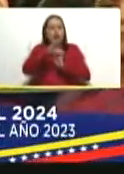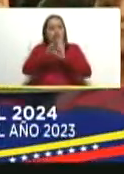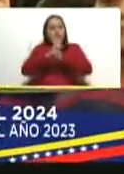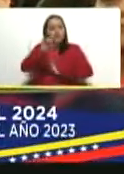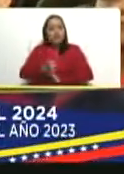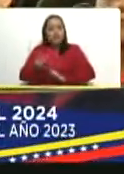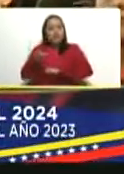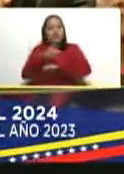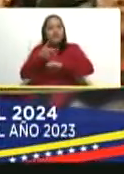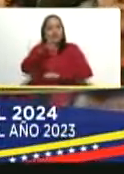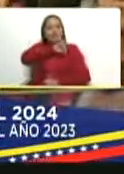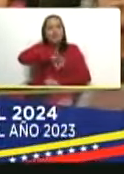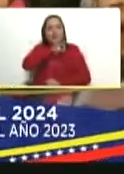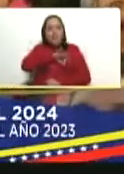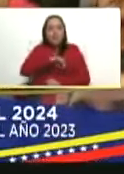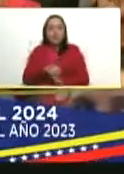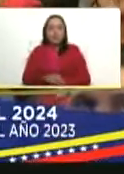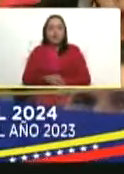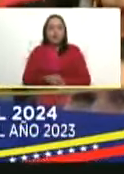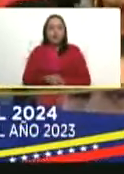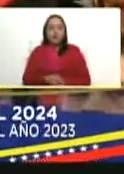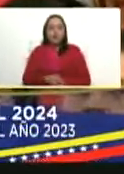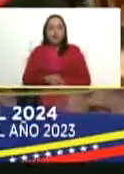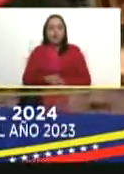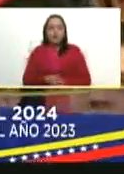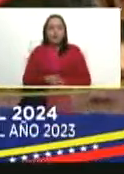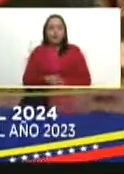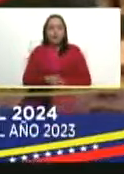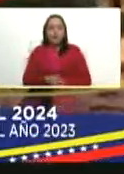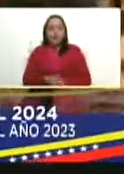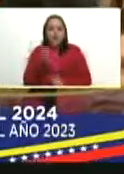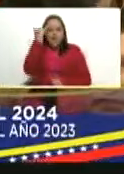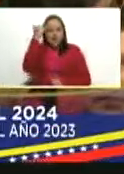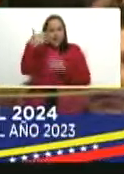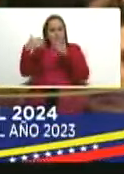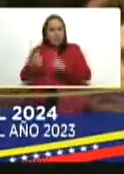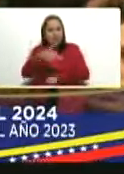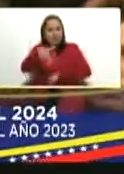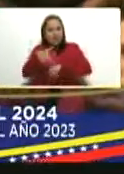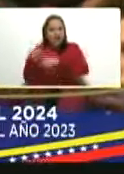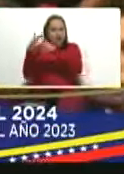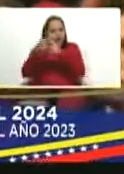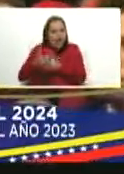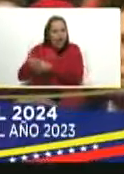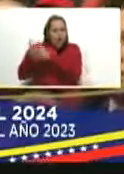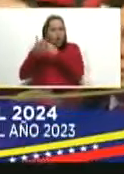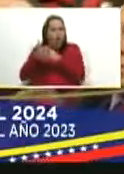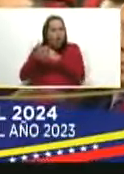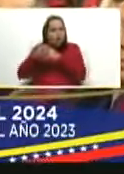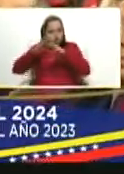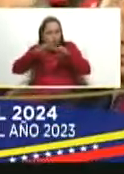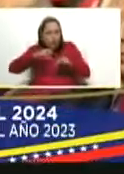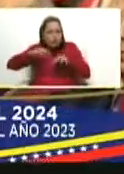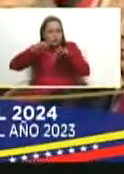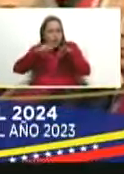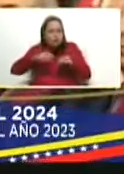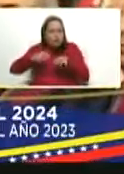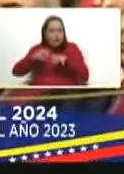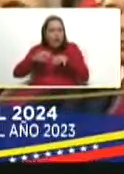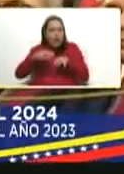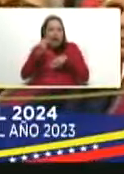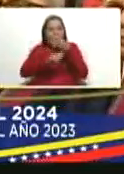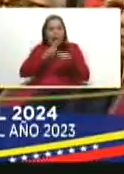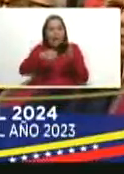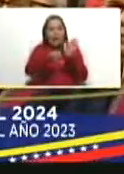Estado social. La doctrina de la seguridad nacional estadounidense ha utilizado al poder